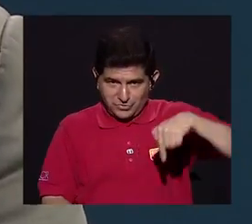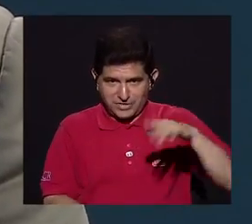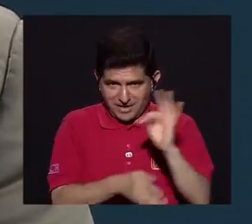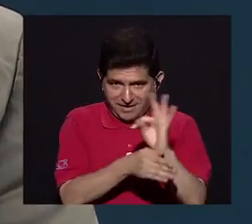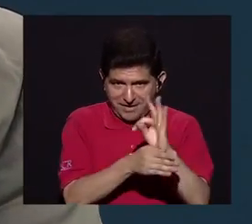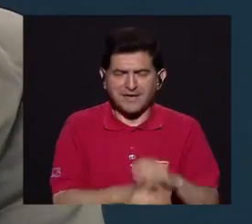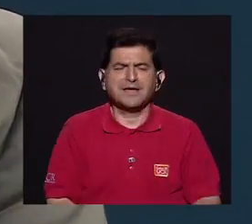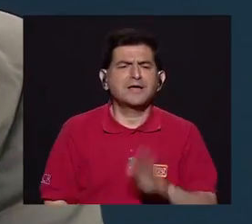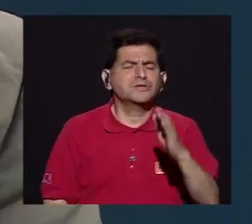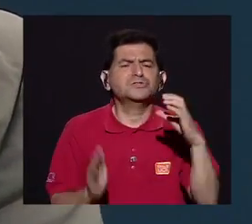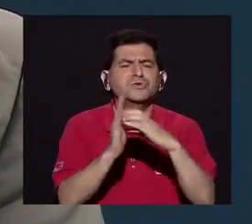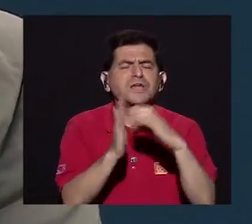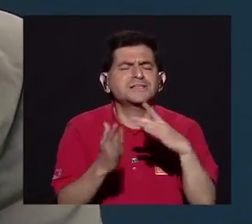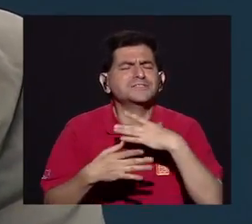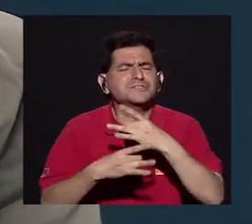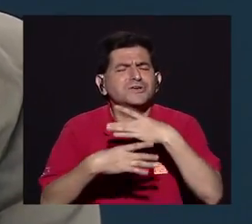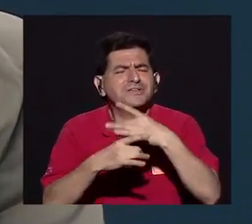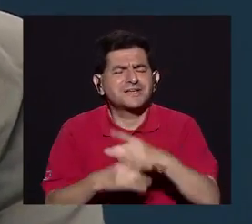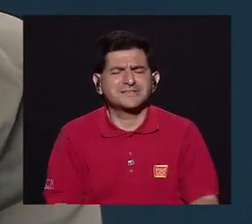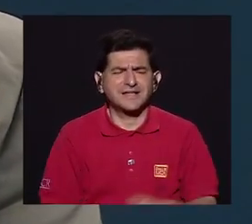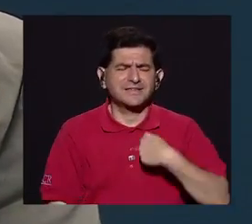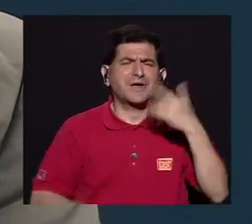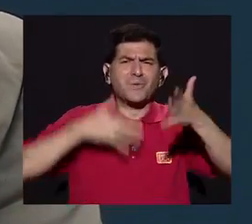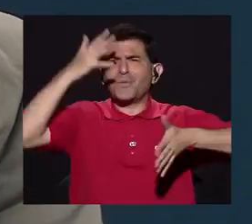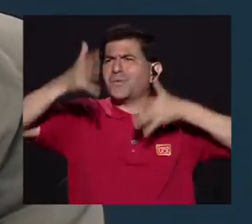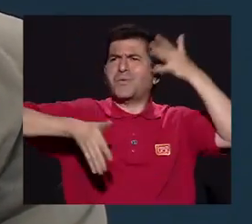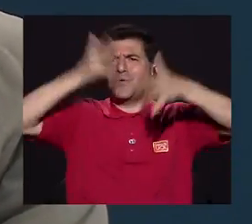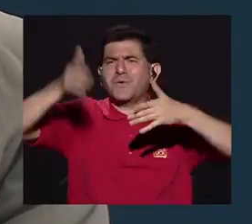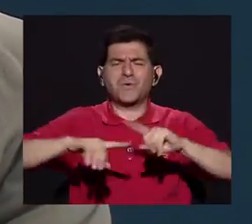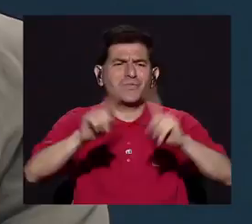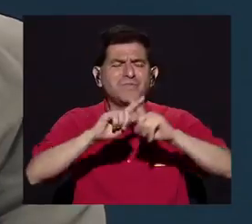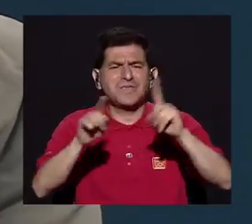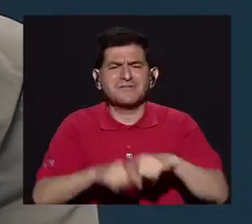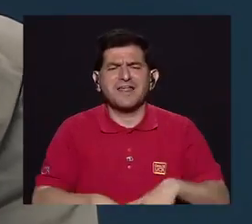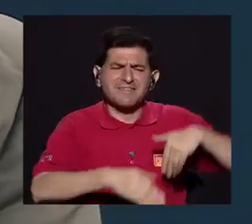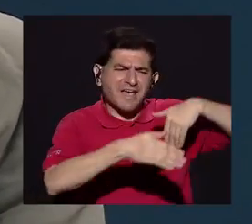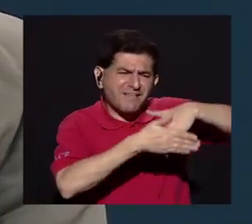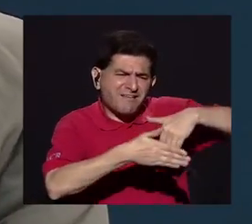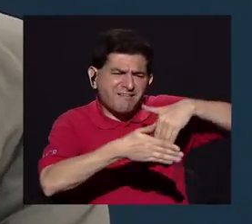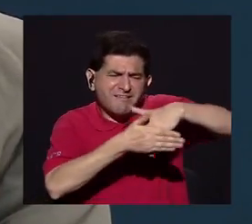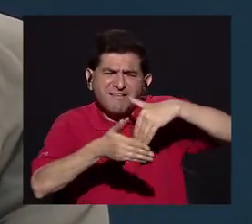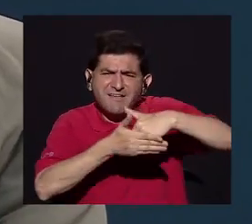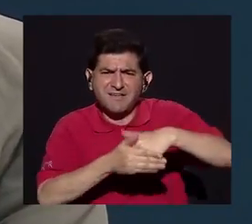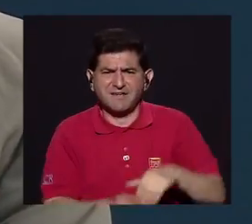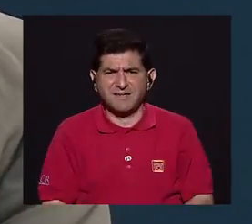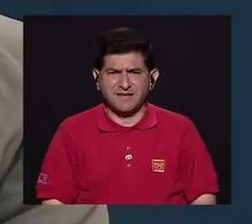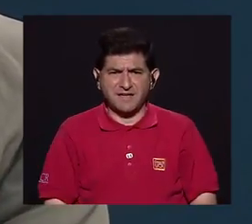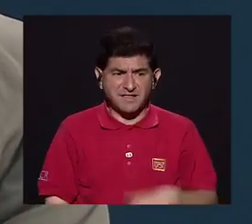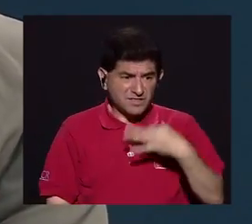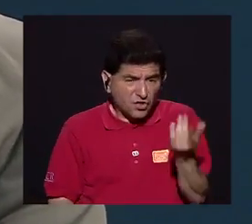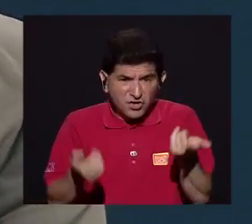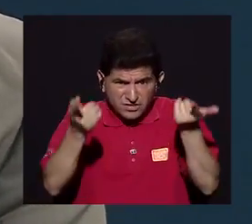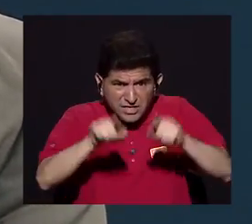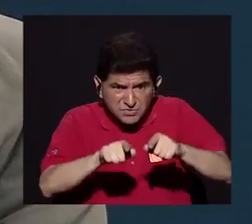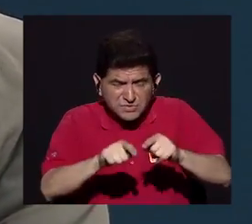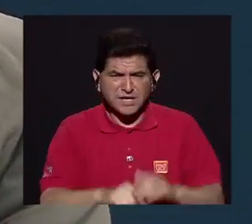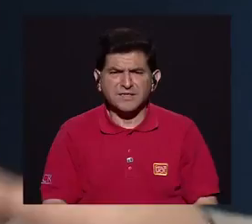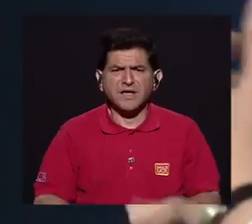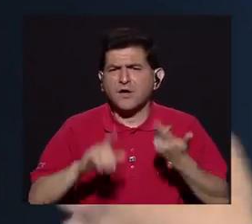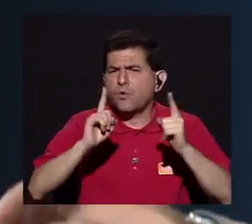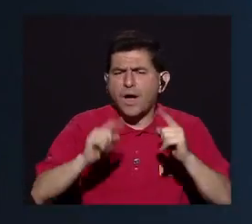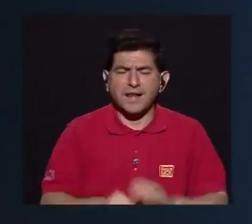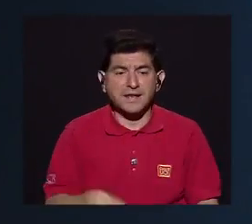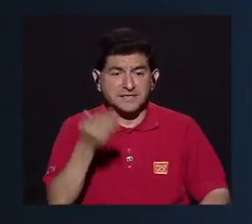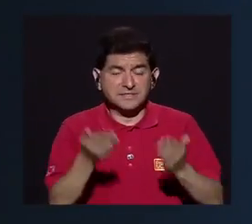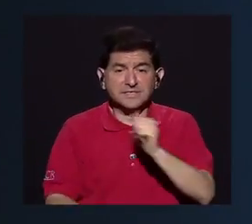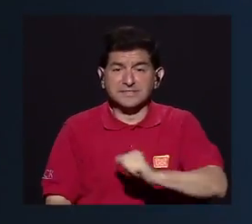Su texto habla de algo muy interesante. Cuando uno hace creatividad, se dan muchos bloqueos. ¿Cuáles son esos bloqueos que cotidianamente, inclusive, están